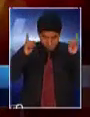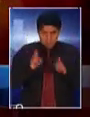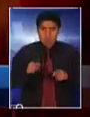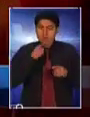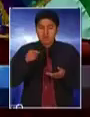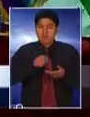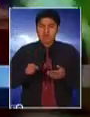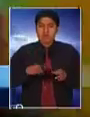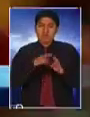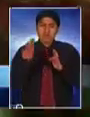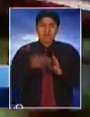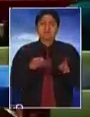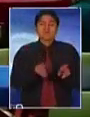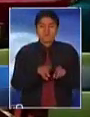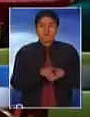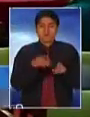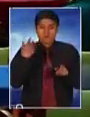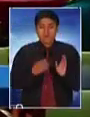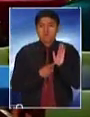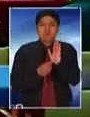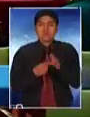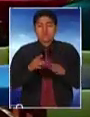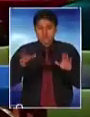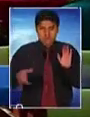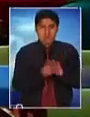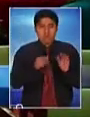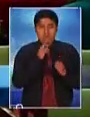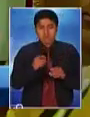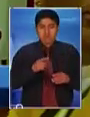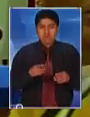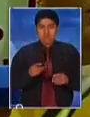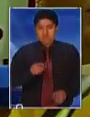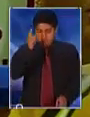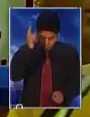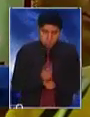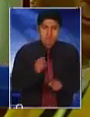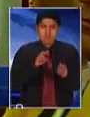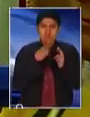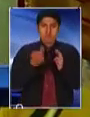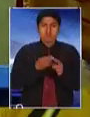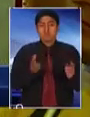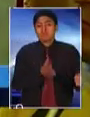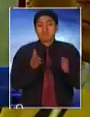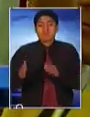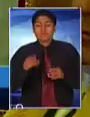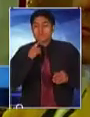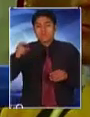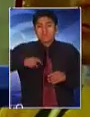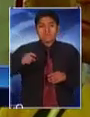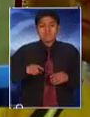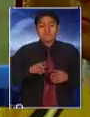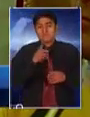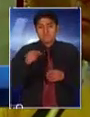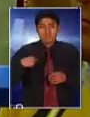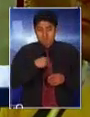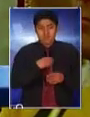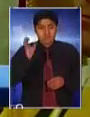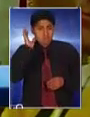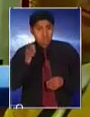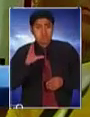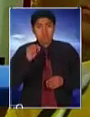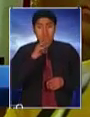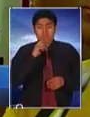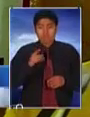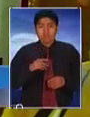contratos y concesiones regionales también fue planteado dentro del acuerdo regional. Se ha propuesto además la necesidad, lo he escuchado